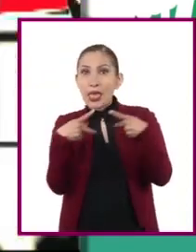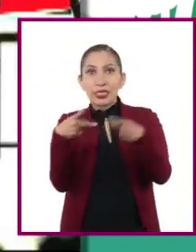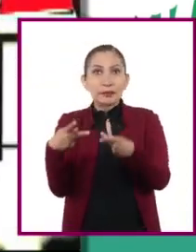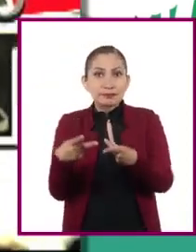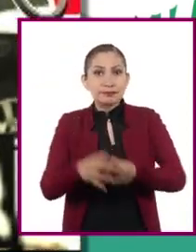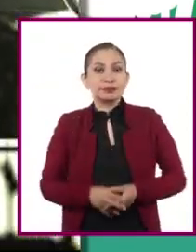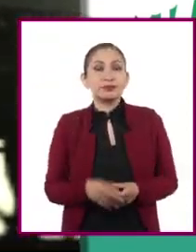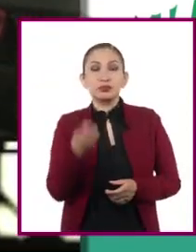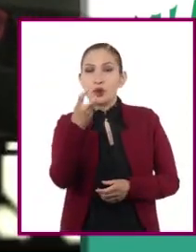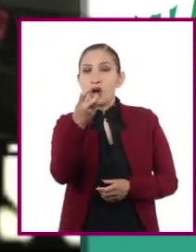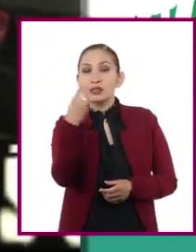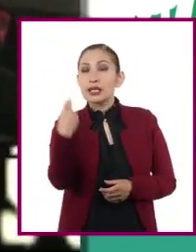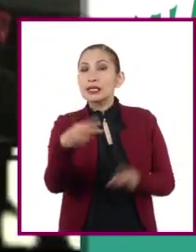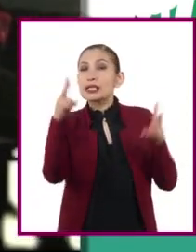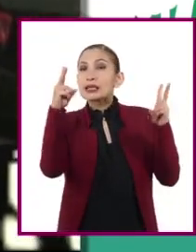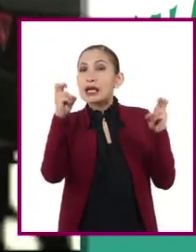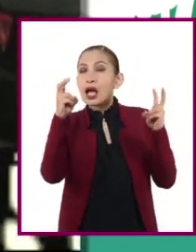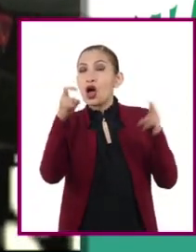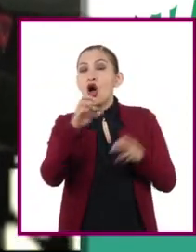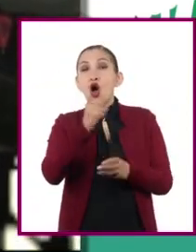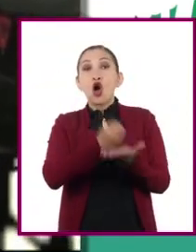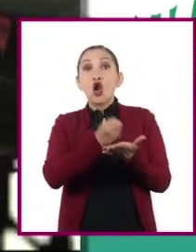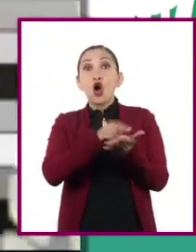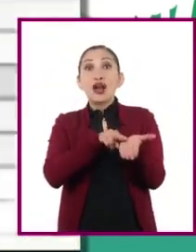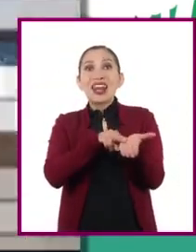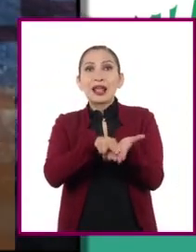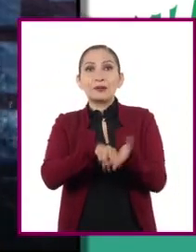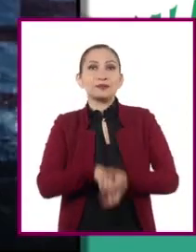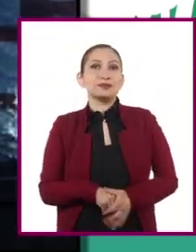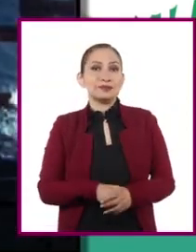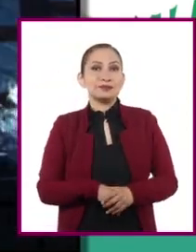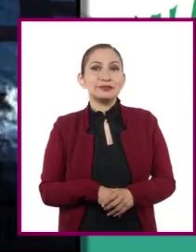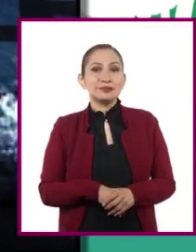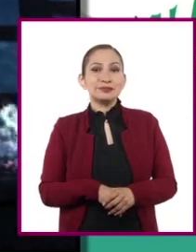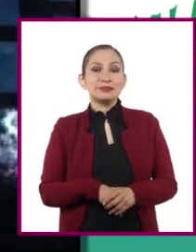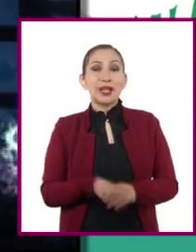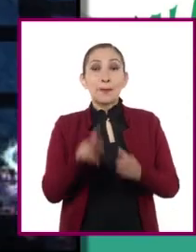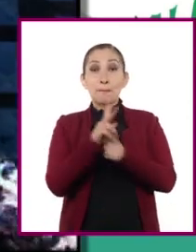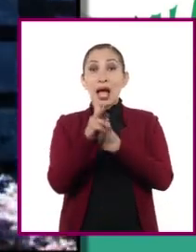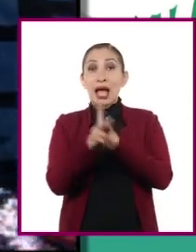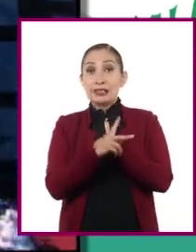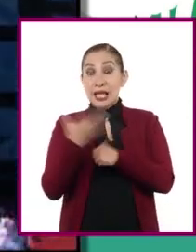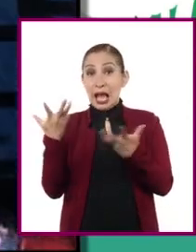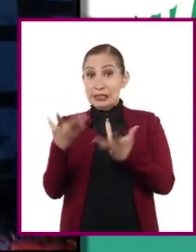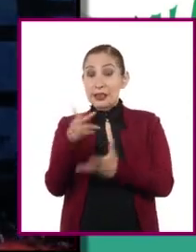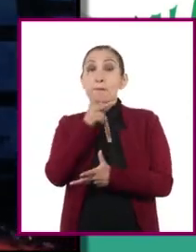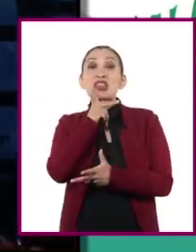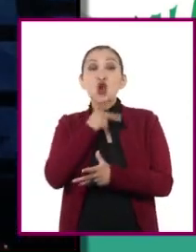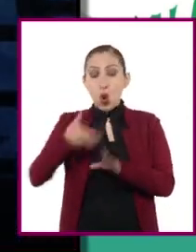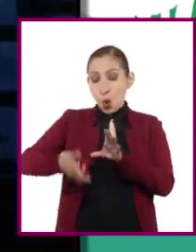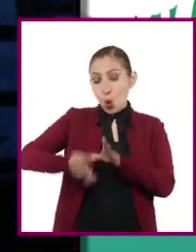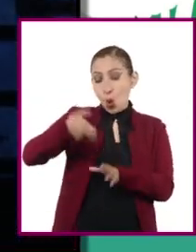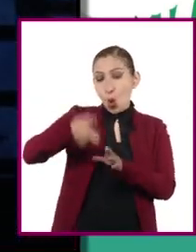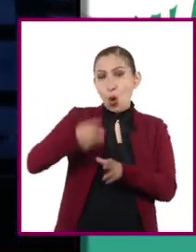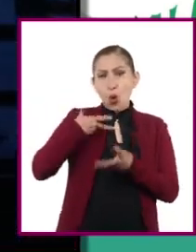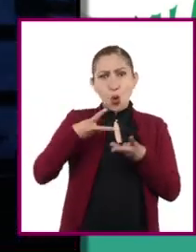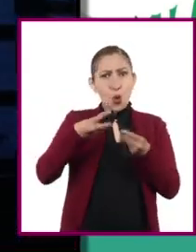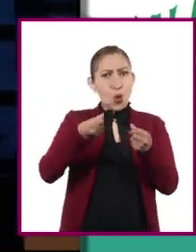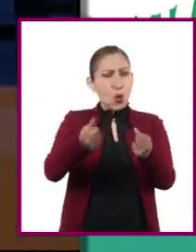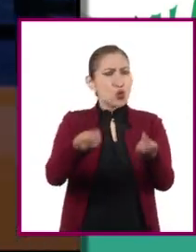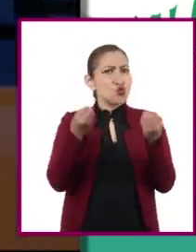comercialización. Por ello se le llama oro negro. Los países productores de petróleo